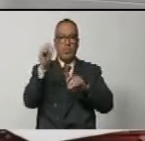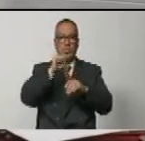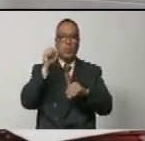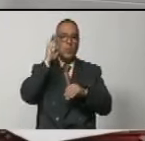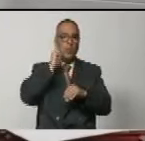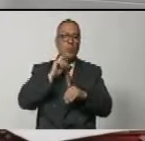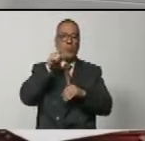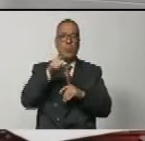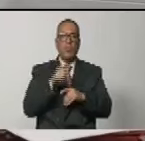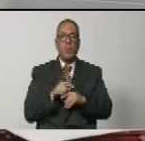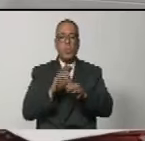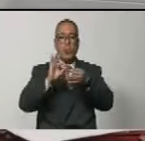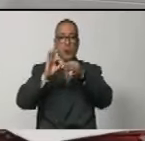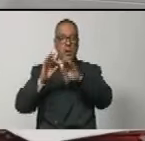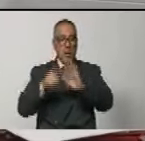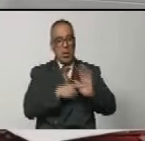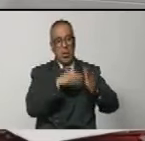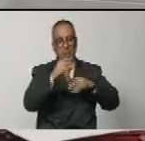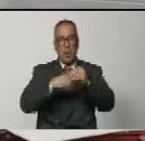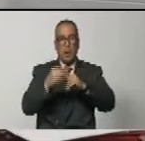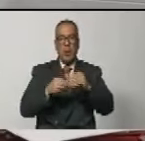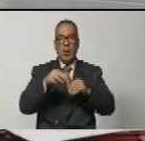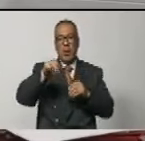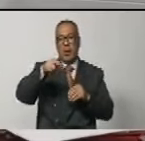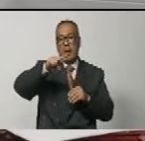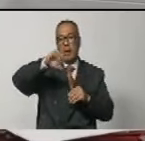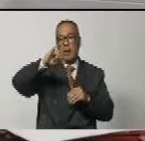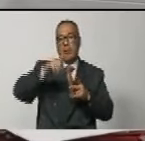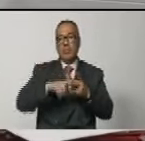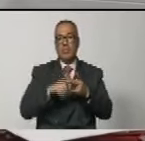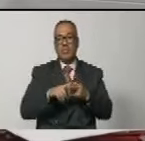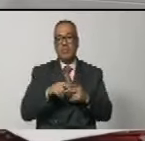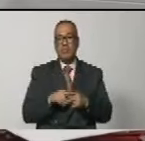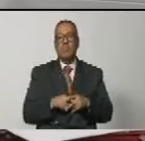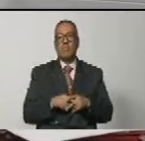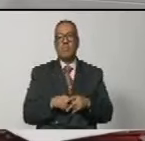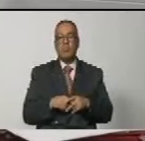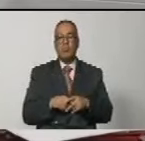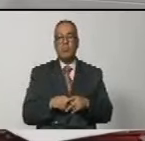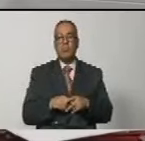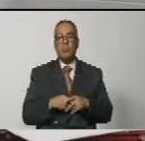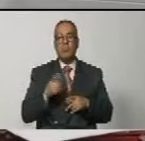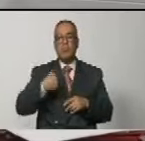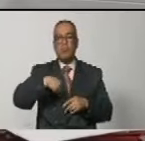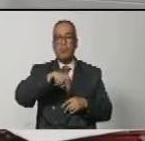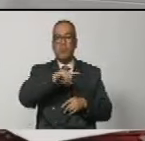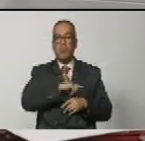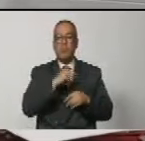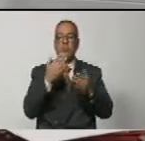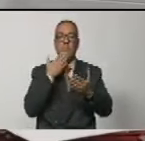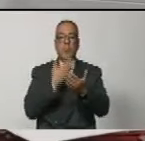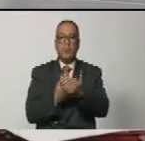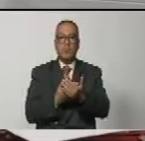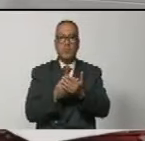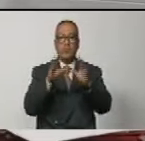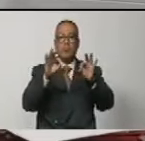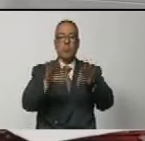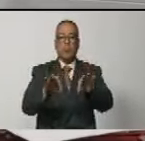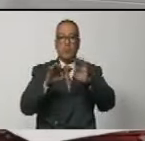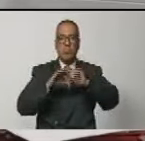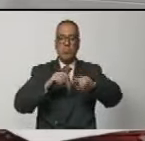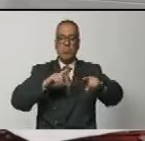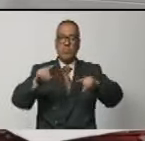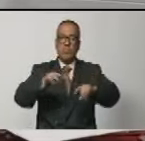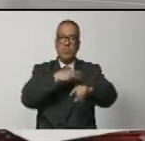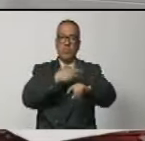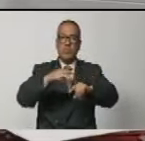Bolívar. Interpretaron María Moñito y La Lora. Le doy nuestro agradecimiento muy especial a la directora de la Academia